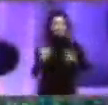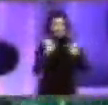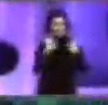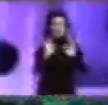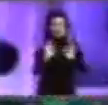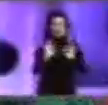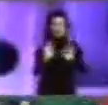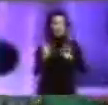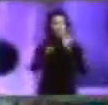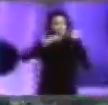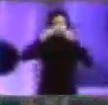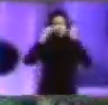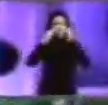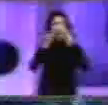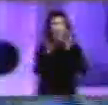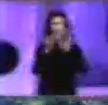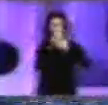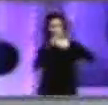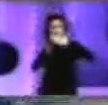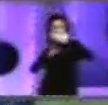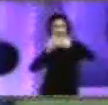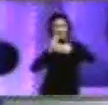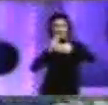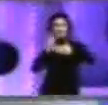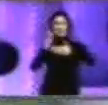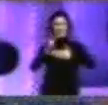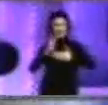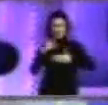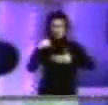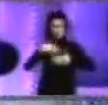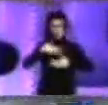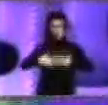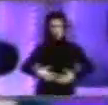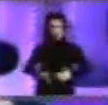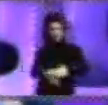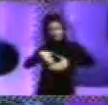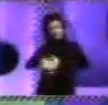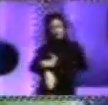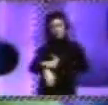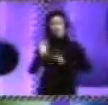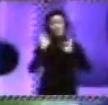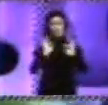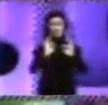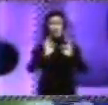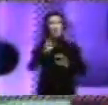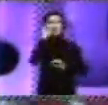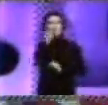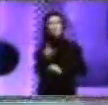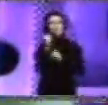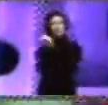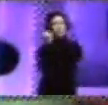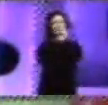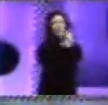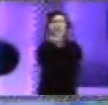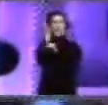Tras estas pinturas y bajo esta ropa, más que una